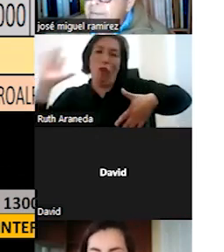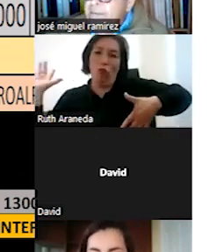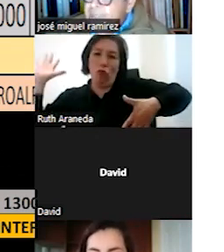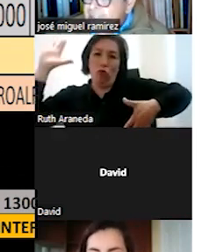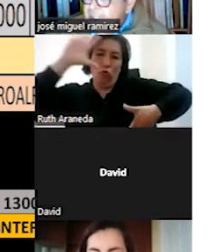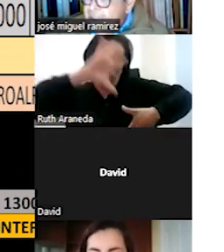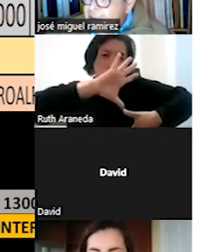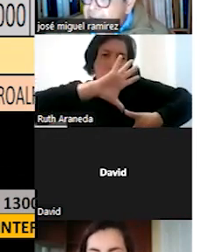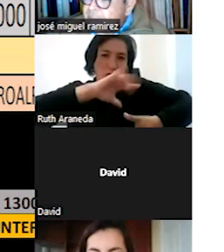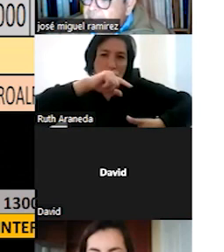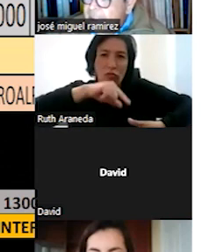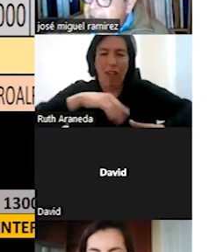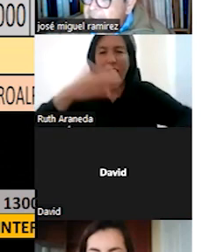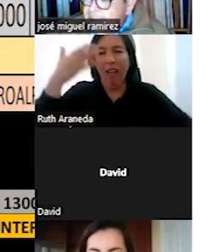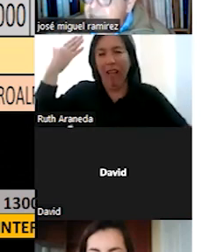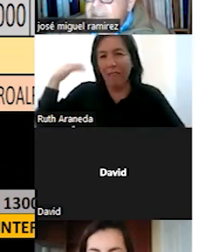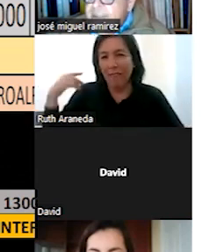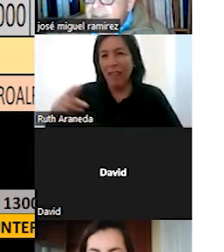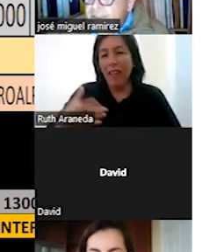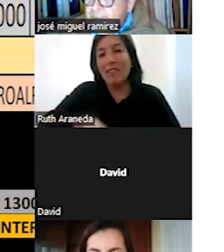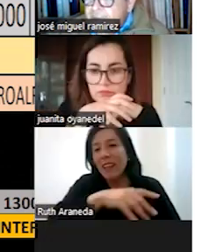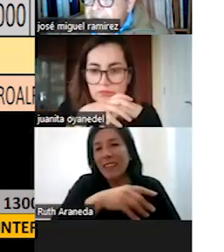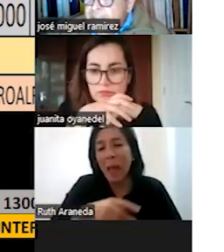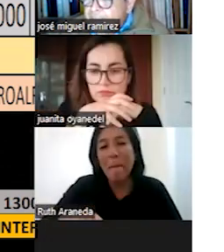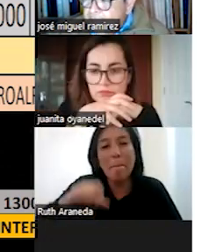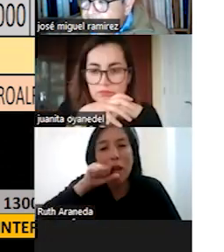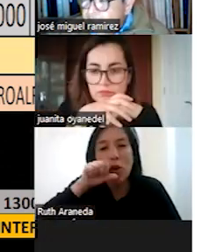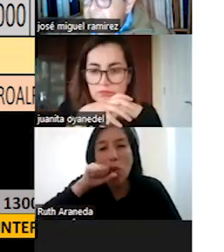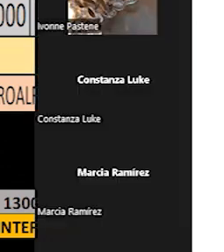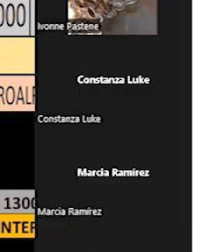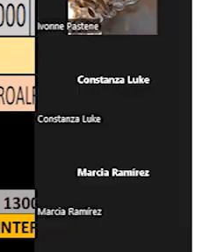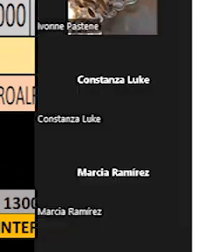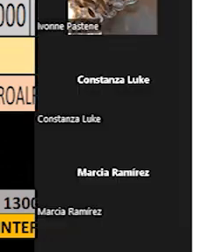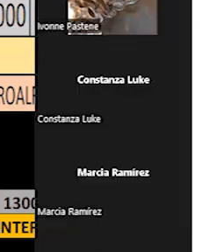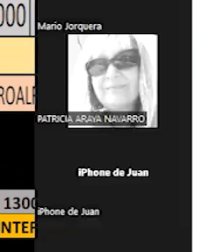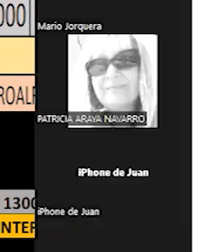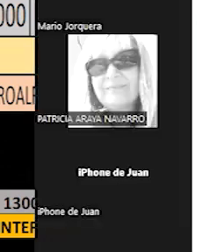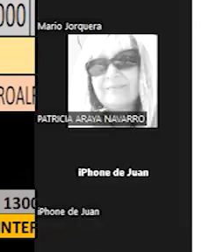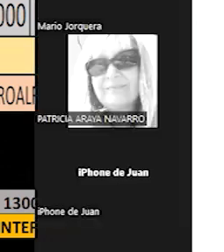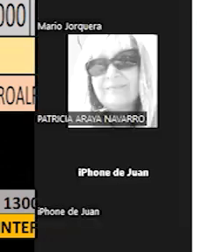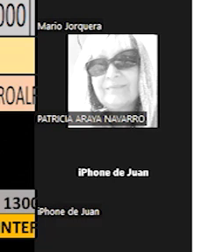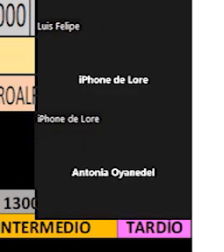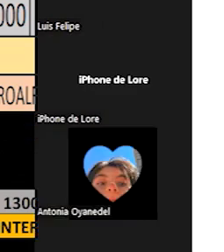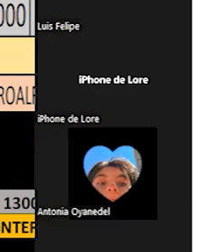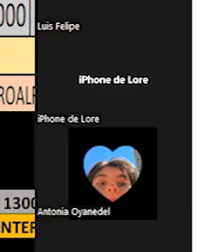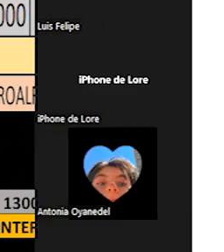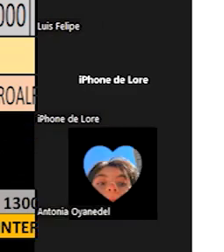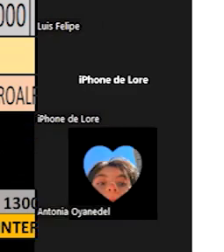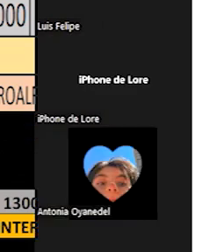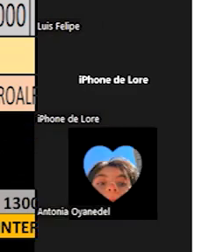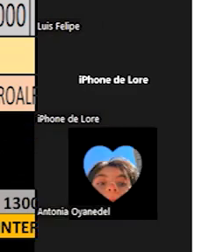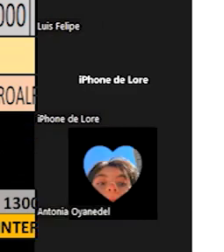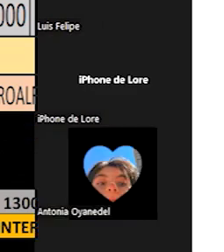después de la llegada de los incas a nuestra zona. Entonces tenemos un alfarero temprano, un intermedio y un tardío. Alfarero